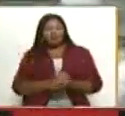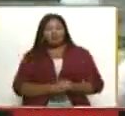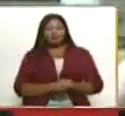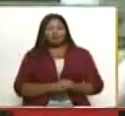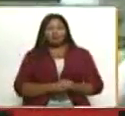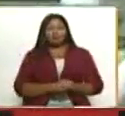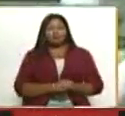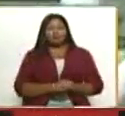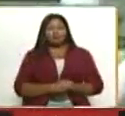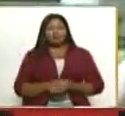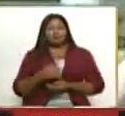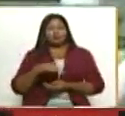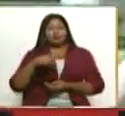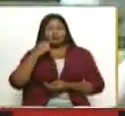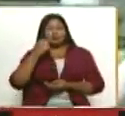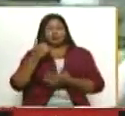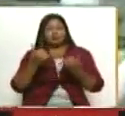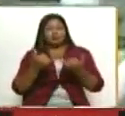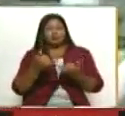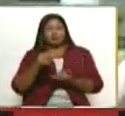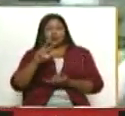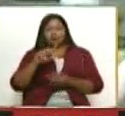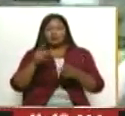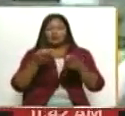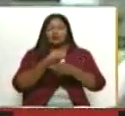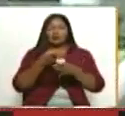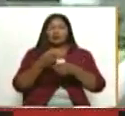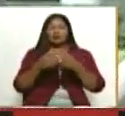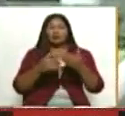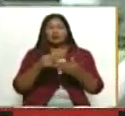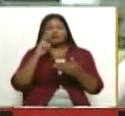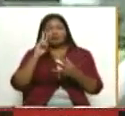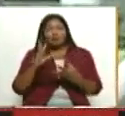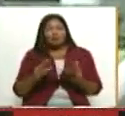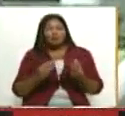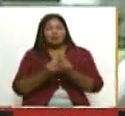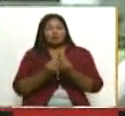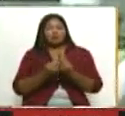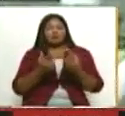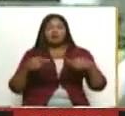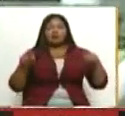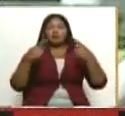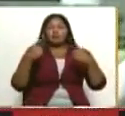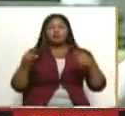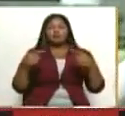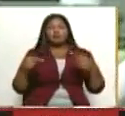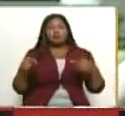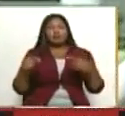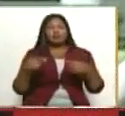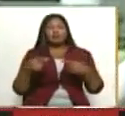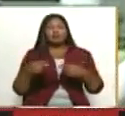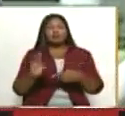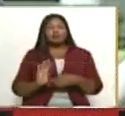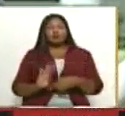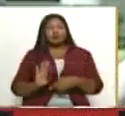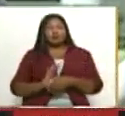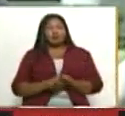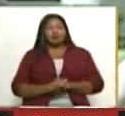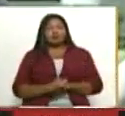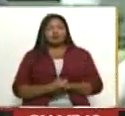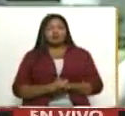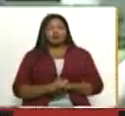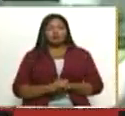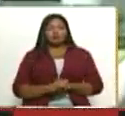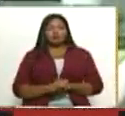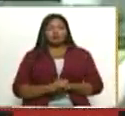dio jubiloso ese 3 de agosto con el acompañamiento de la música de la Orquesta Sinfónica de Bogotá